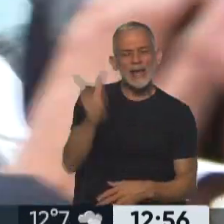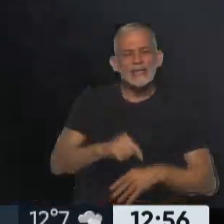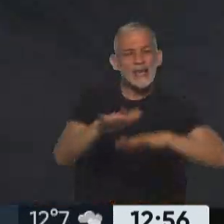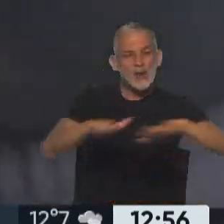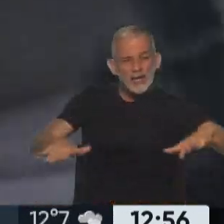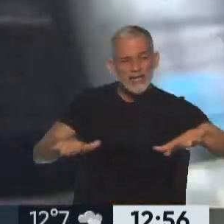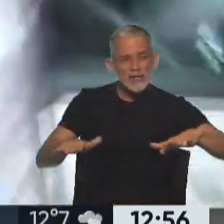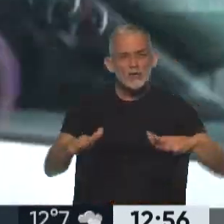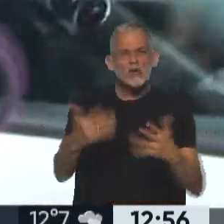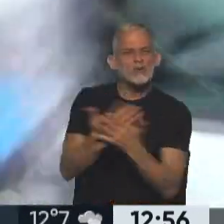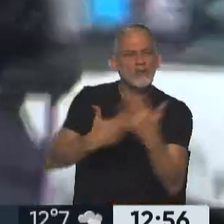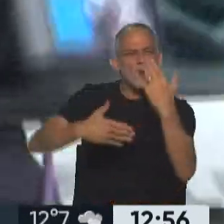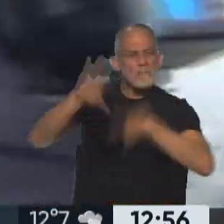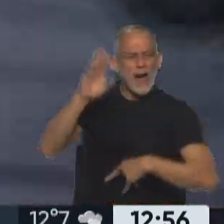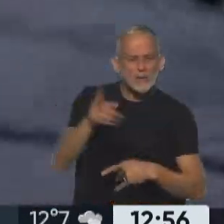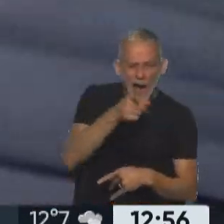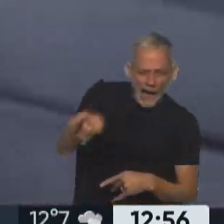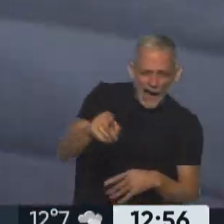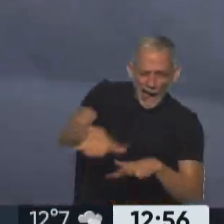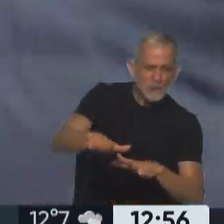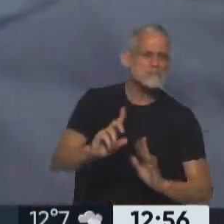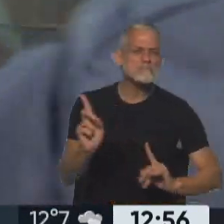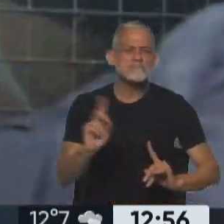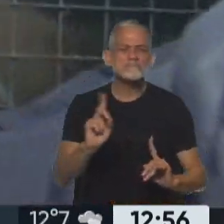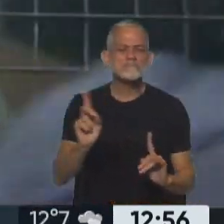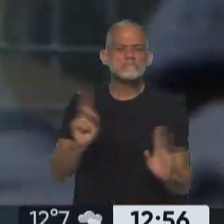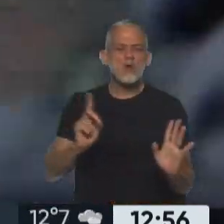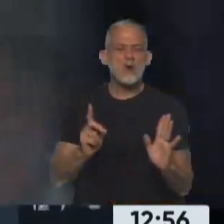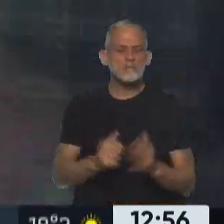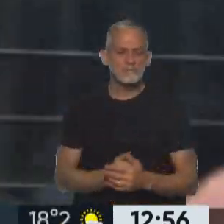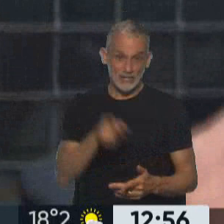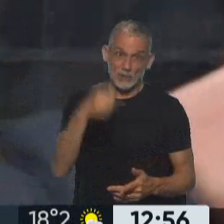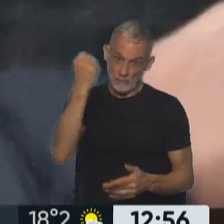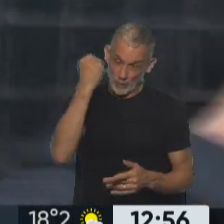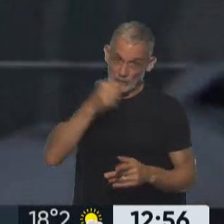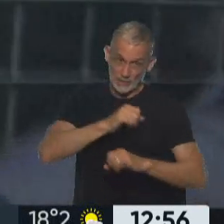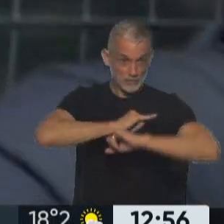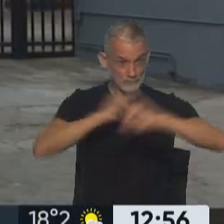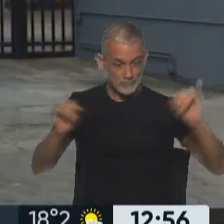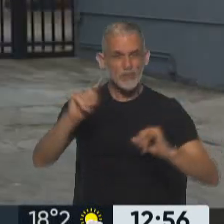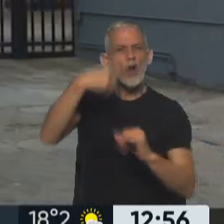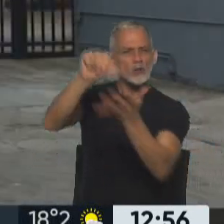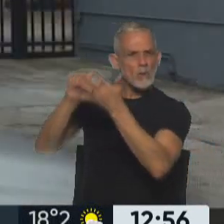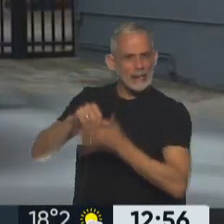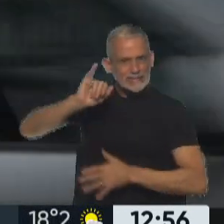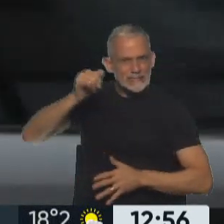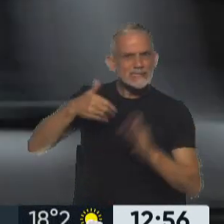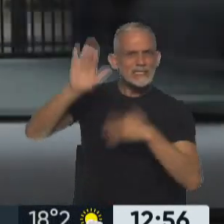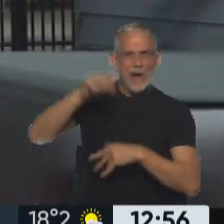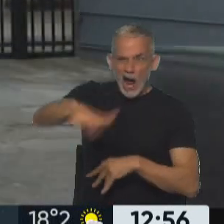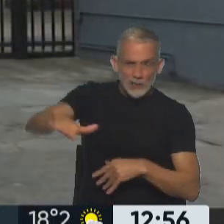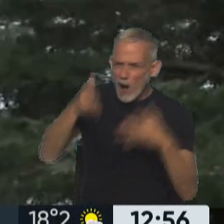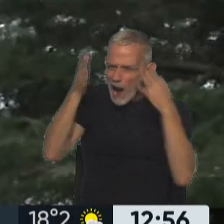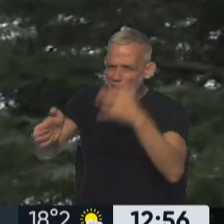no son víctimas predilectas de delitos violentos. Eso es importante tenerlo en cuenta porque en otros países sí sucede o hay